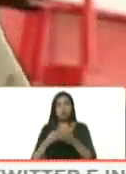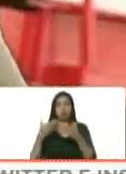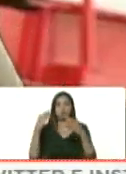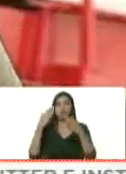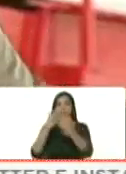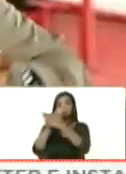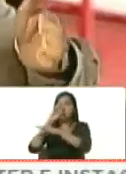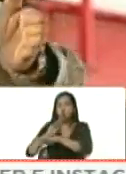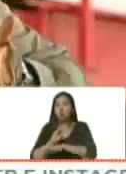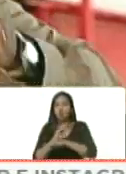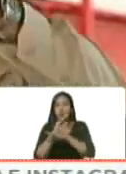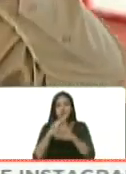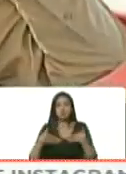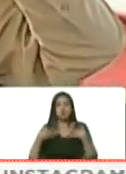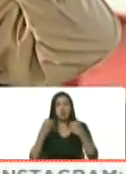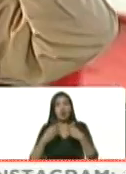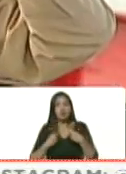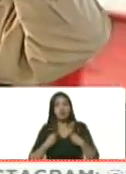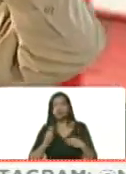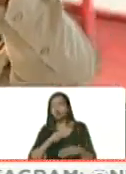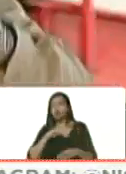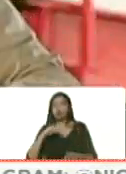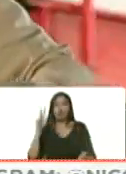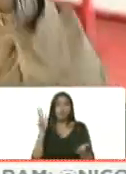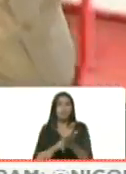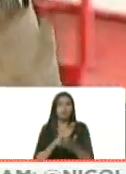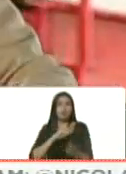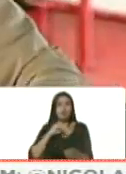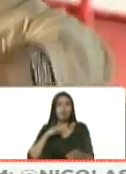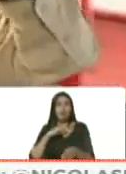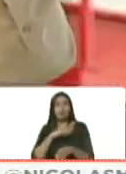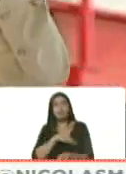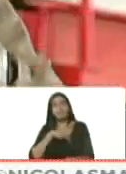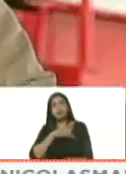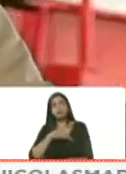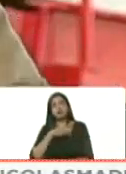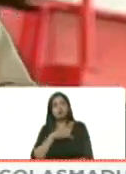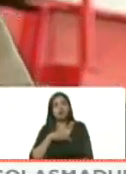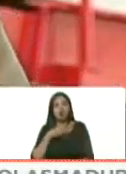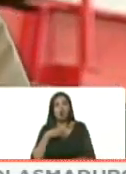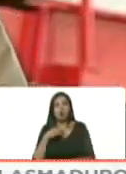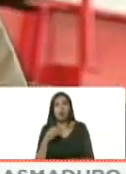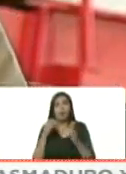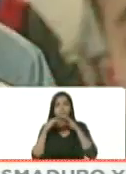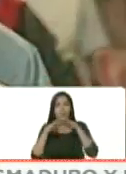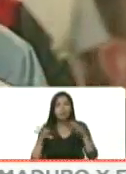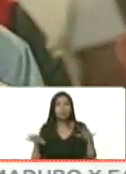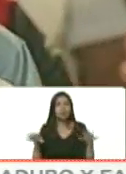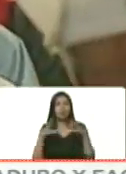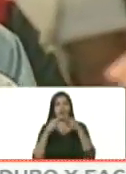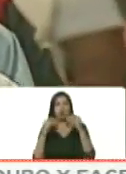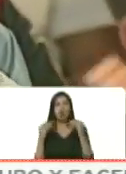nos salvó la vida, y aquí estamos cumpliendo nuestra misión. Benditos, bendecidos, sagrados.